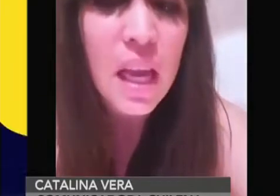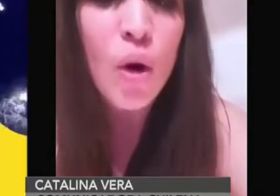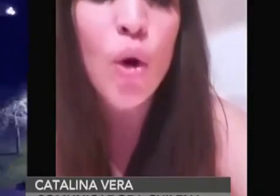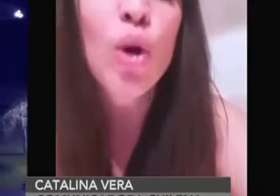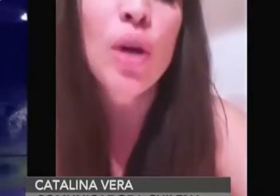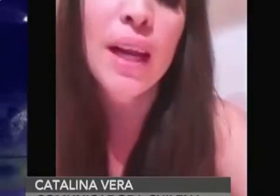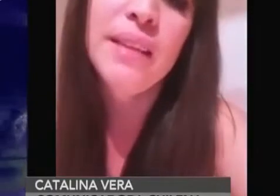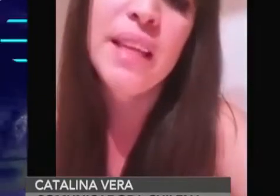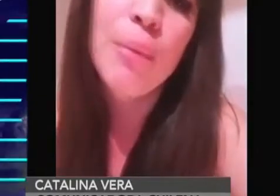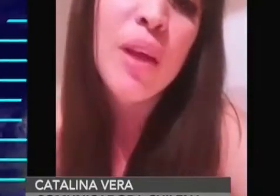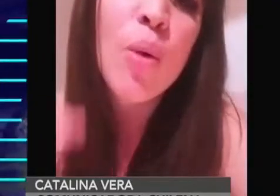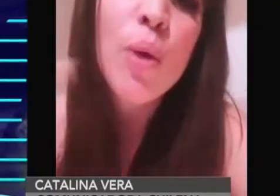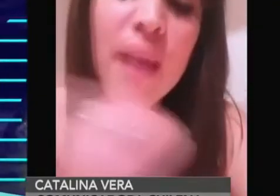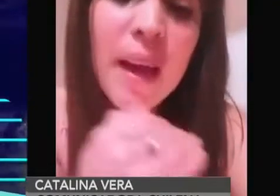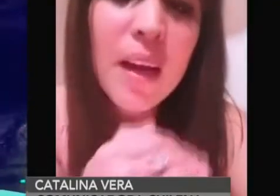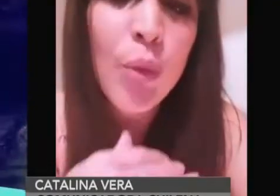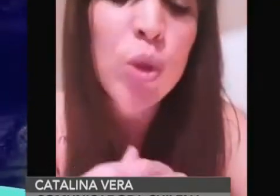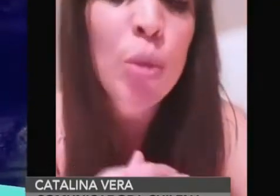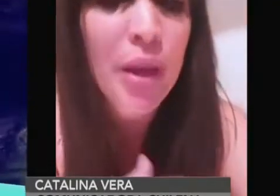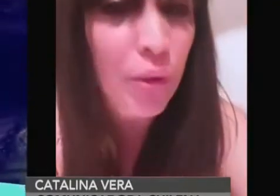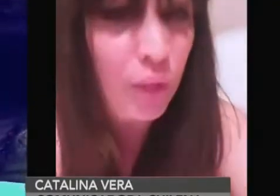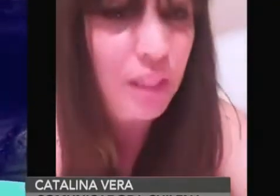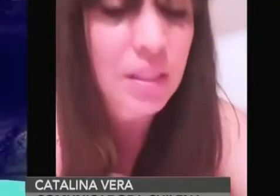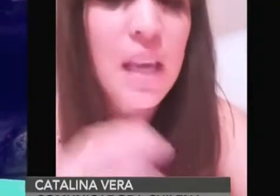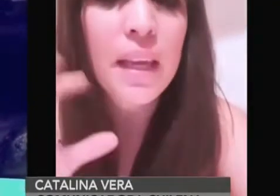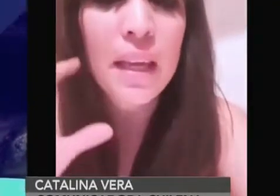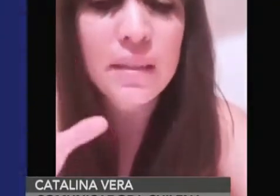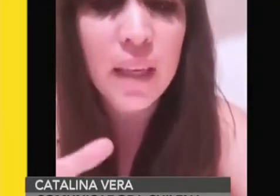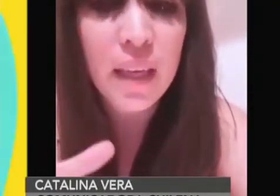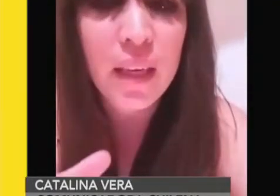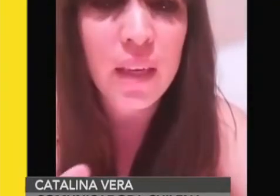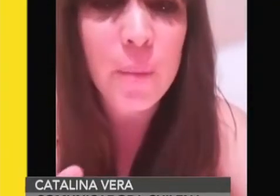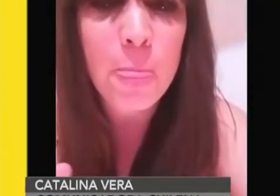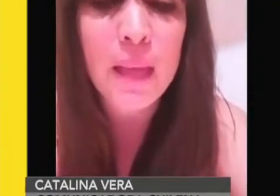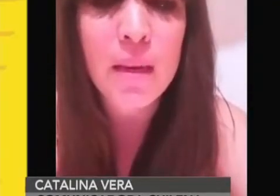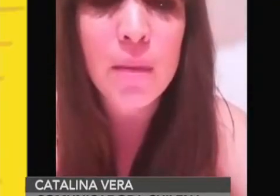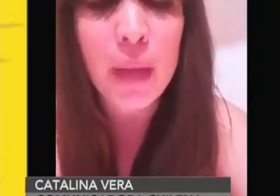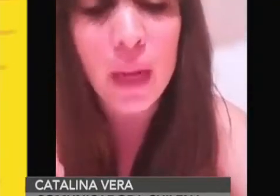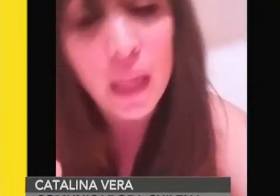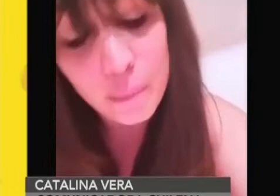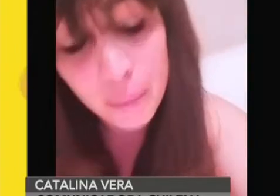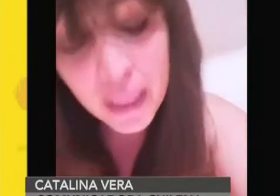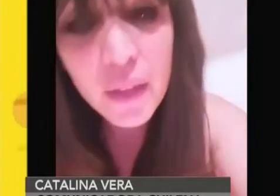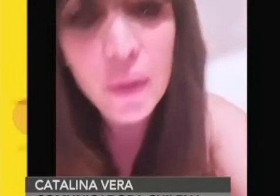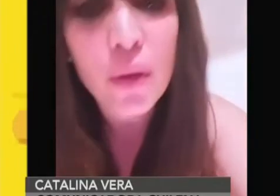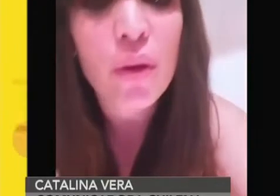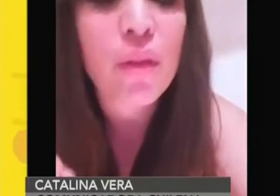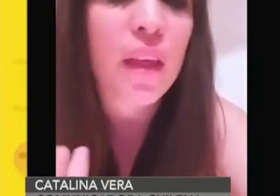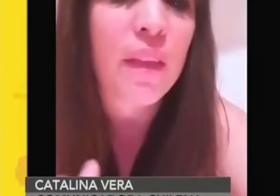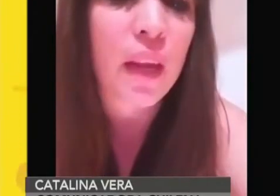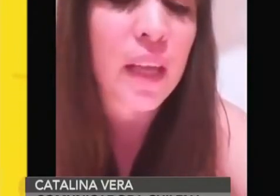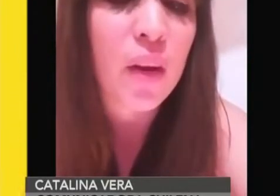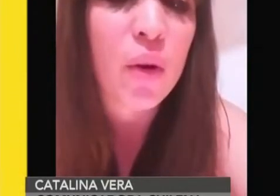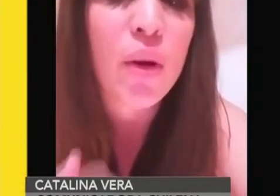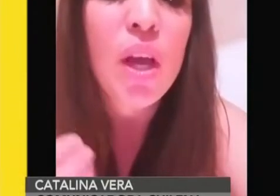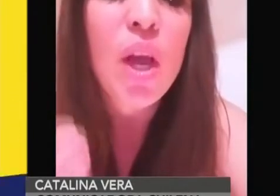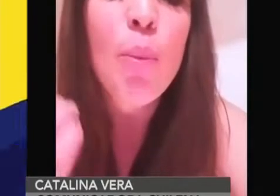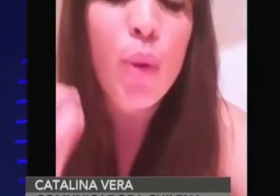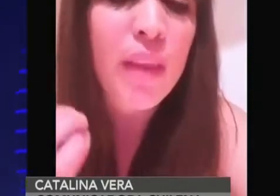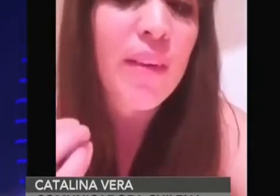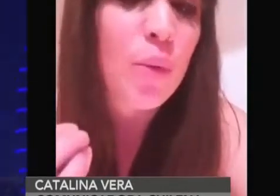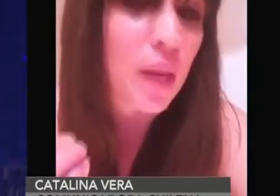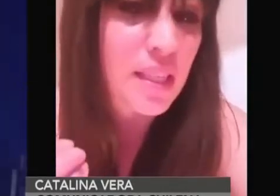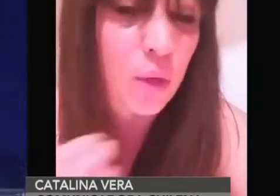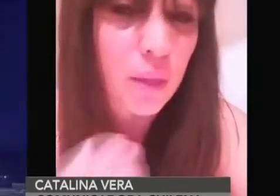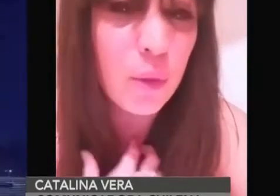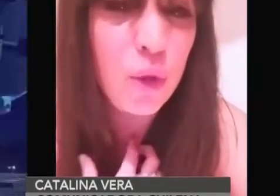edades, o la gente que pueda cuidar adultos mayores, que esté en peligro de riesgo,